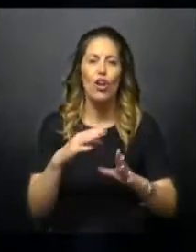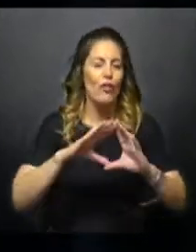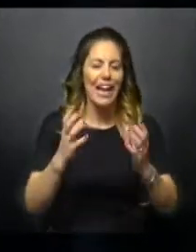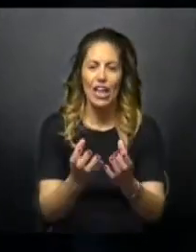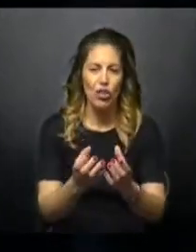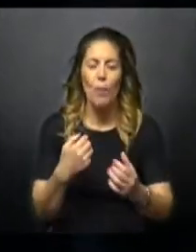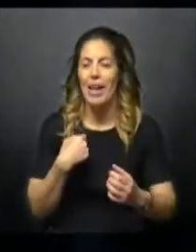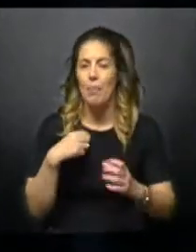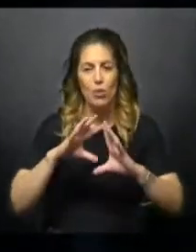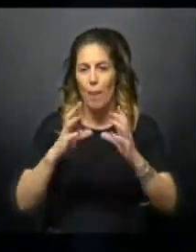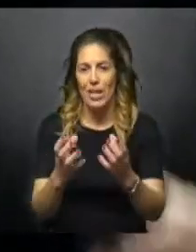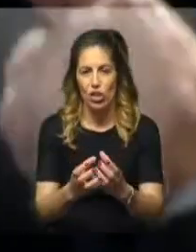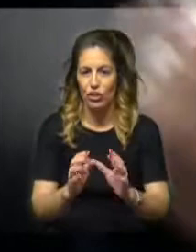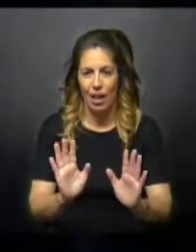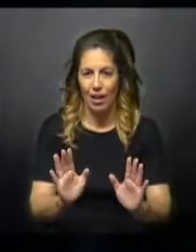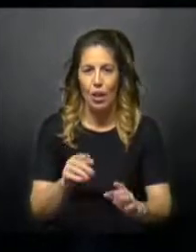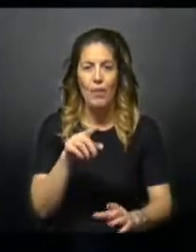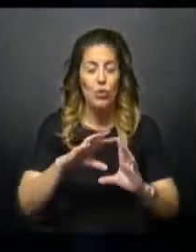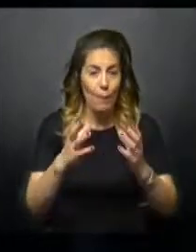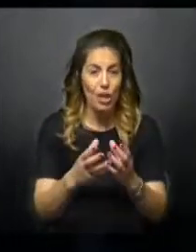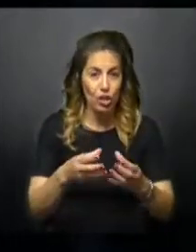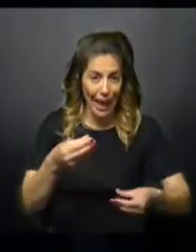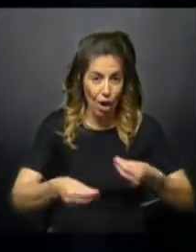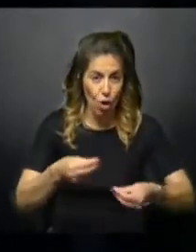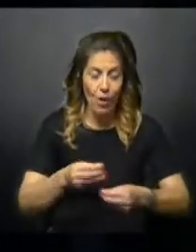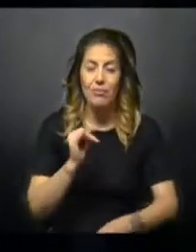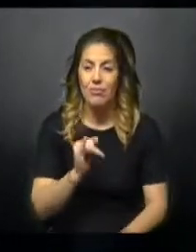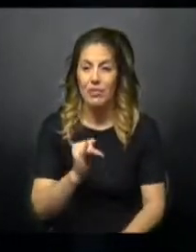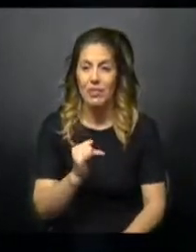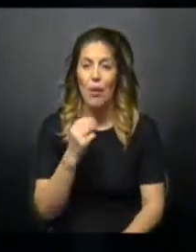redondo para mí era una pelota Así que no una pelota de goma